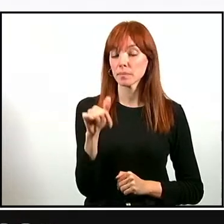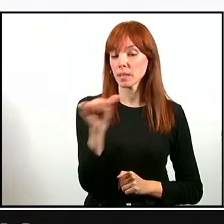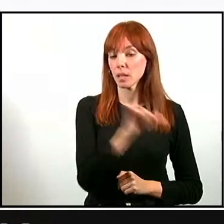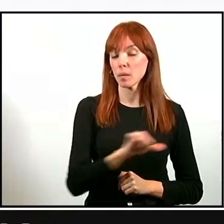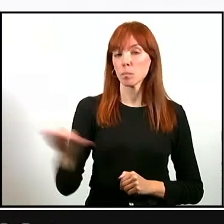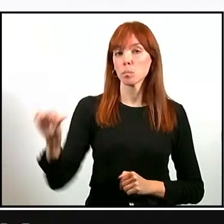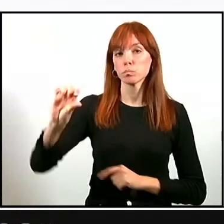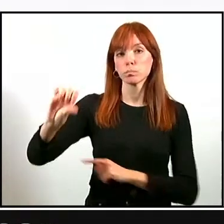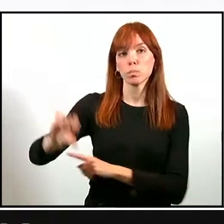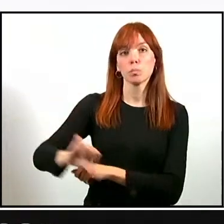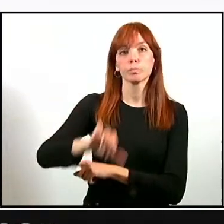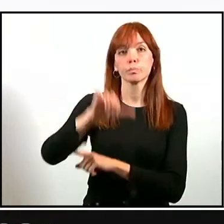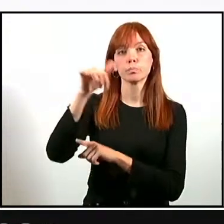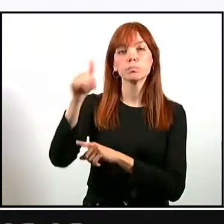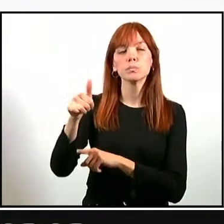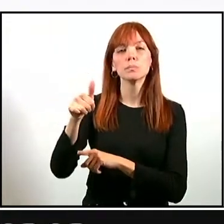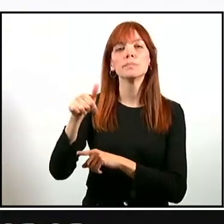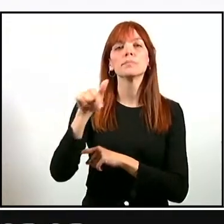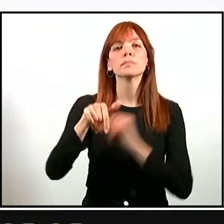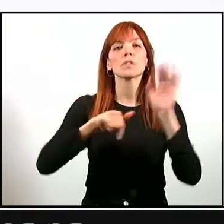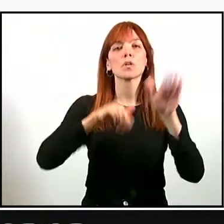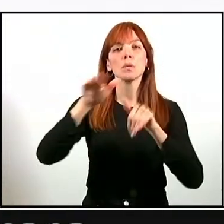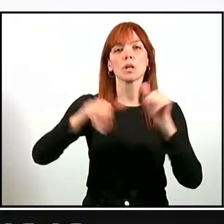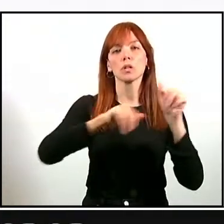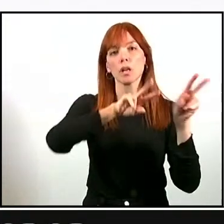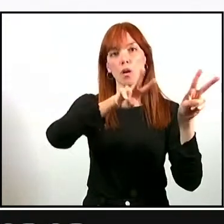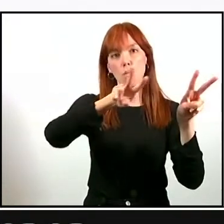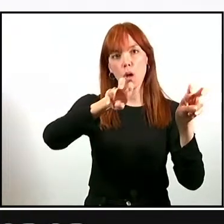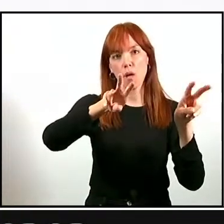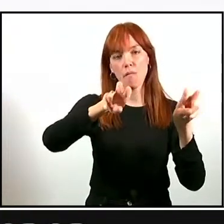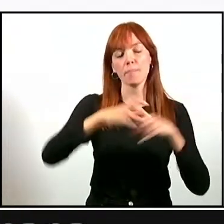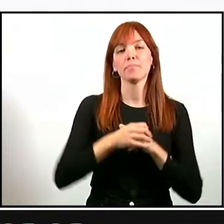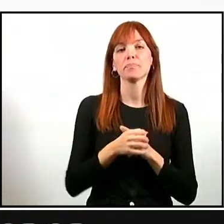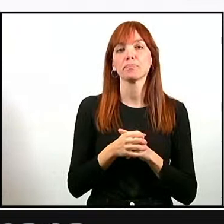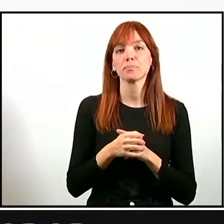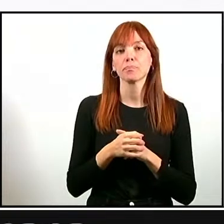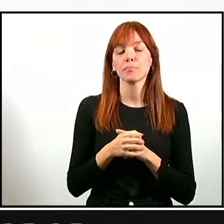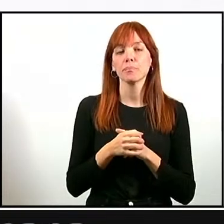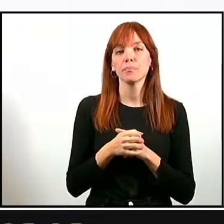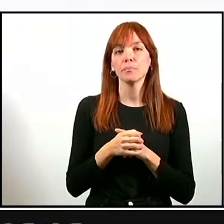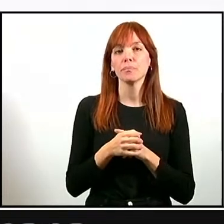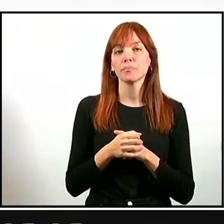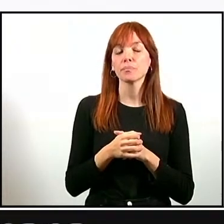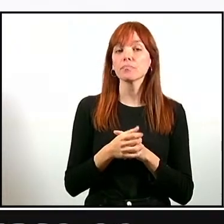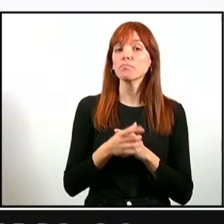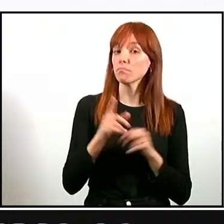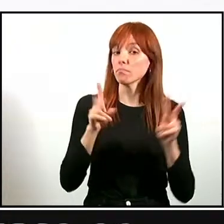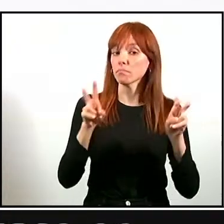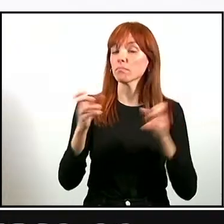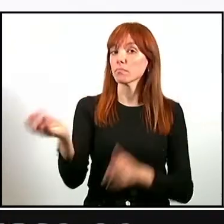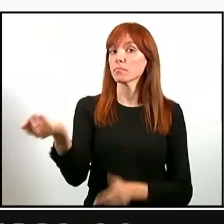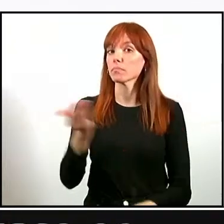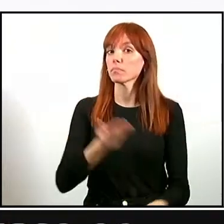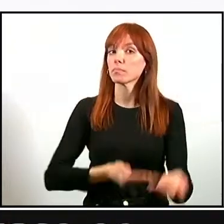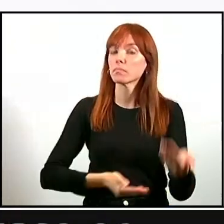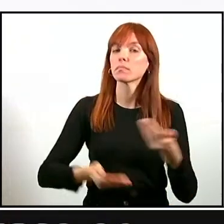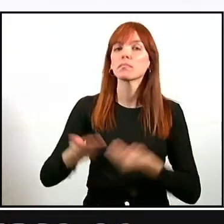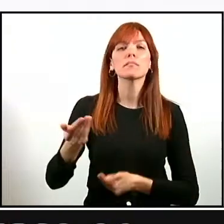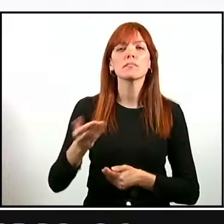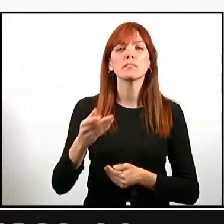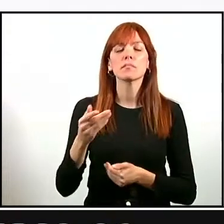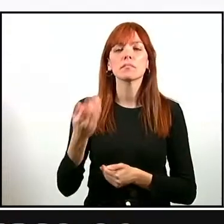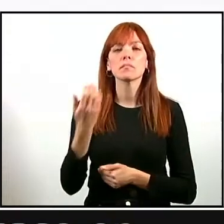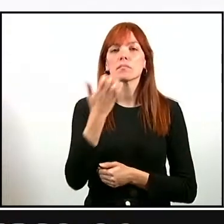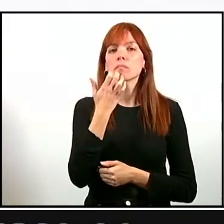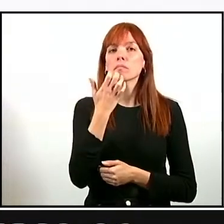aprobamos una nueva convocatoria, en este caso también en materia de cooperación, como es la de